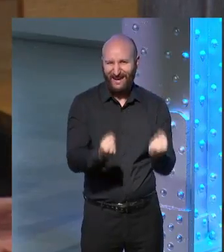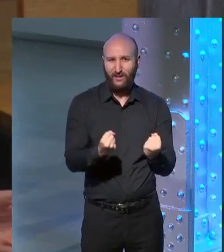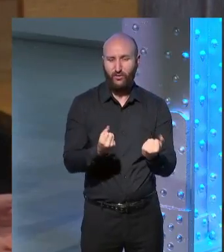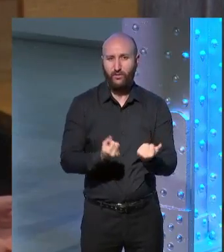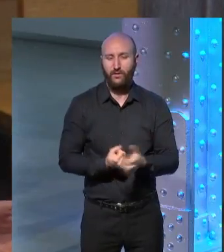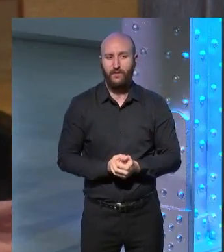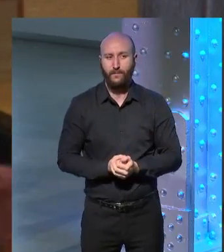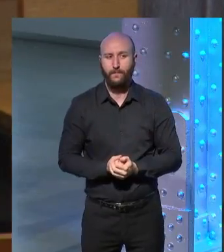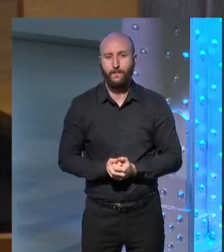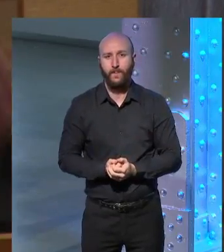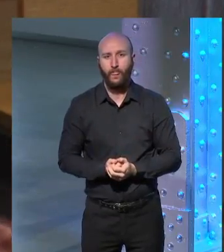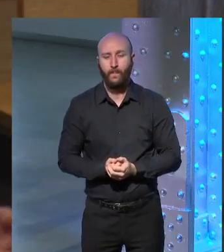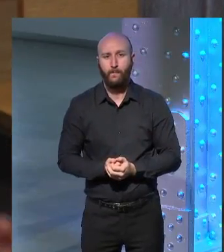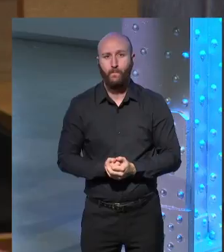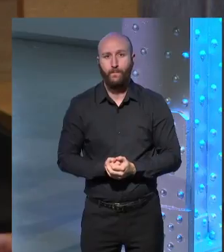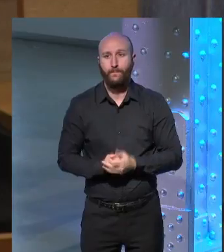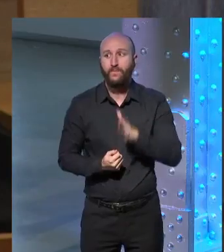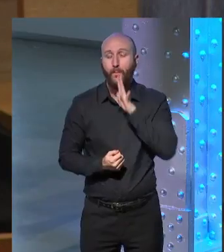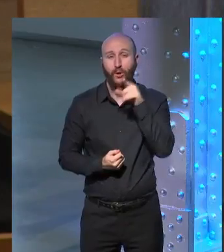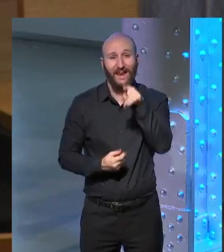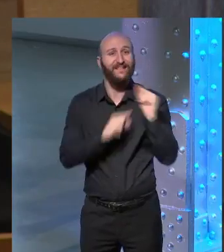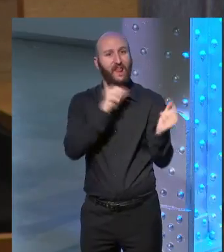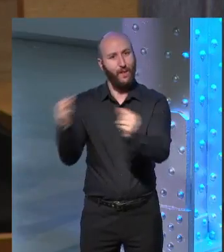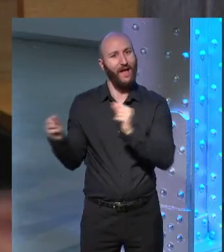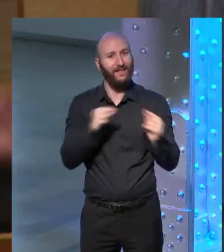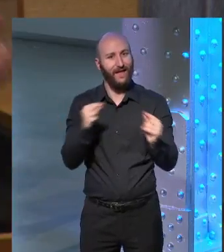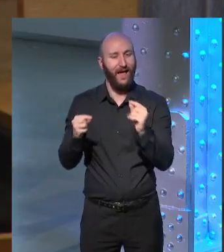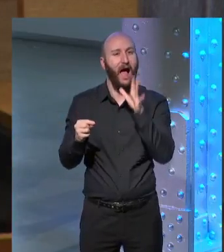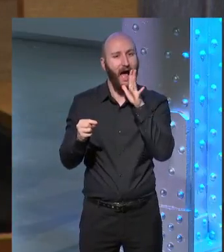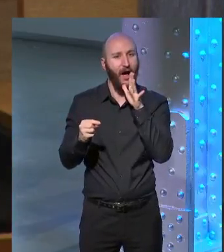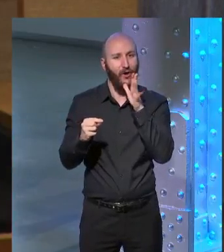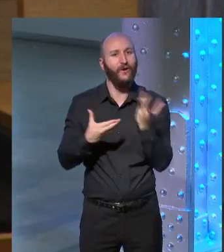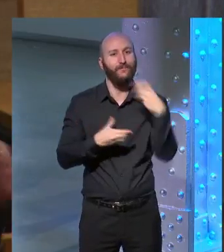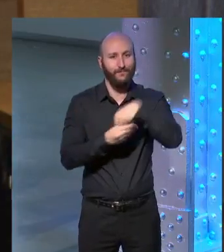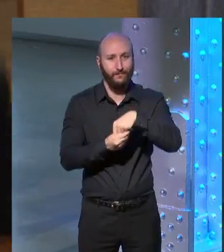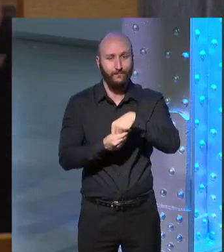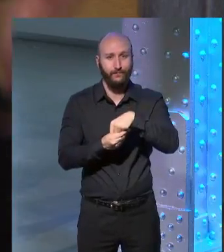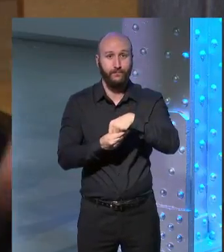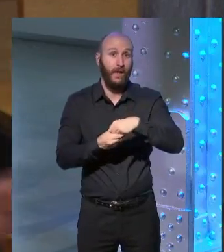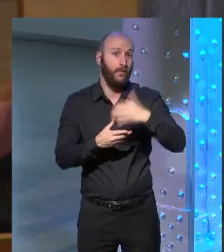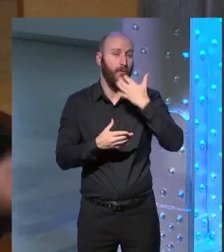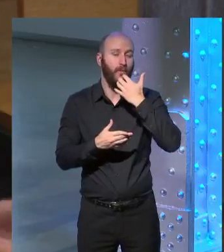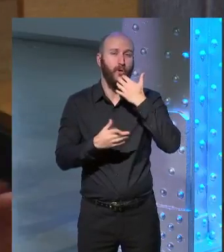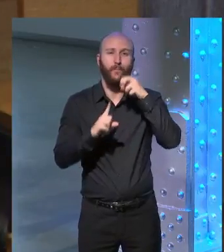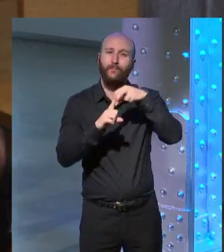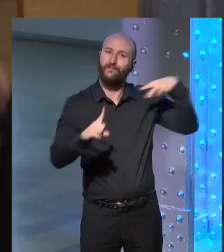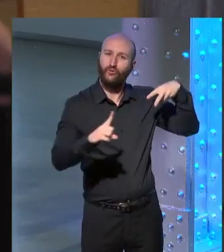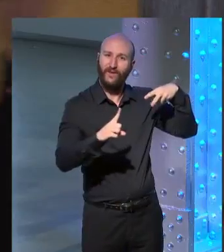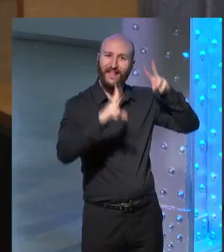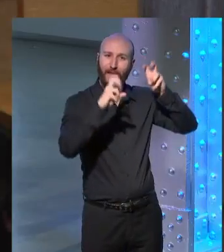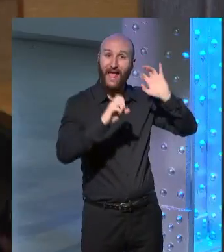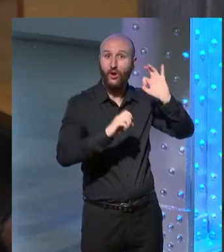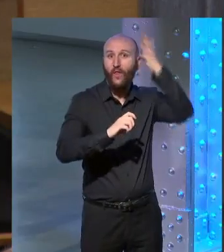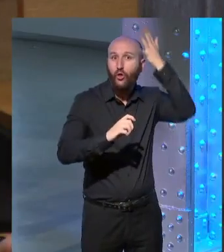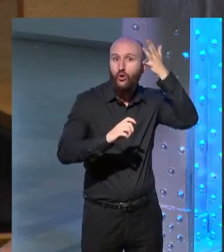crítico. Porque en ese debate estamos ahora. Si nos vamos, por ejemplo, al paradigma de la innovación